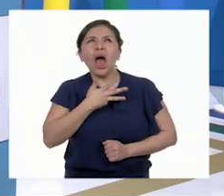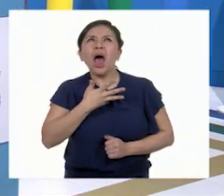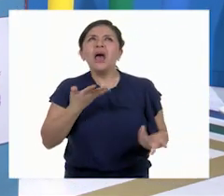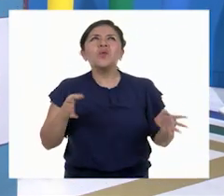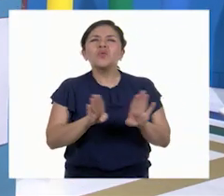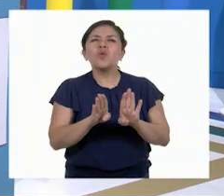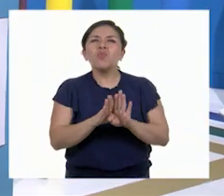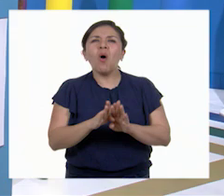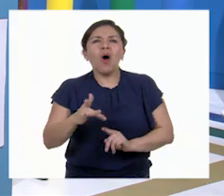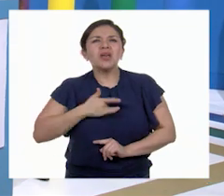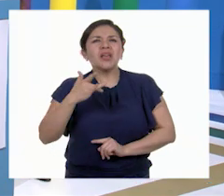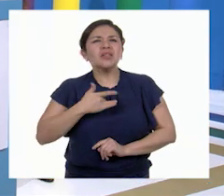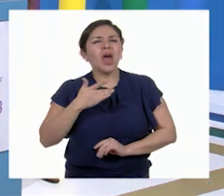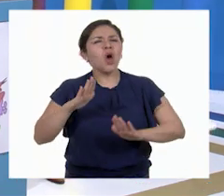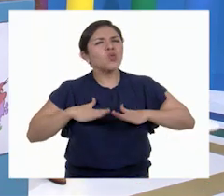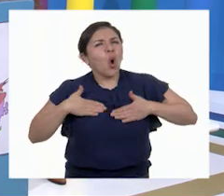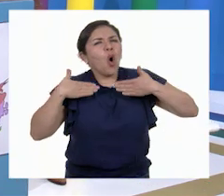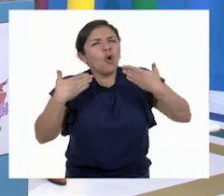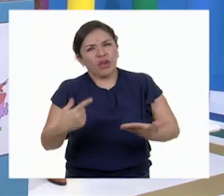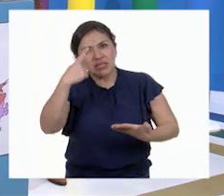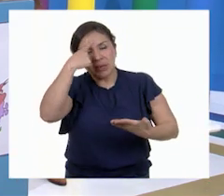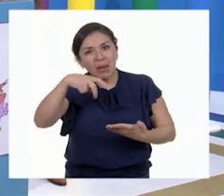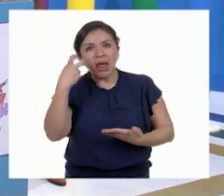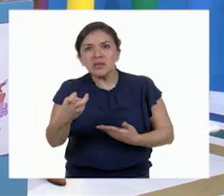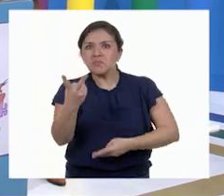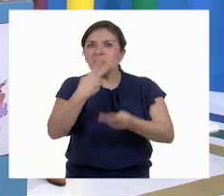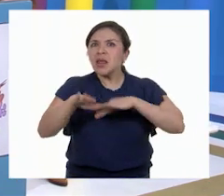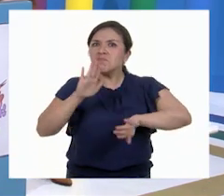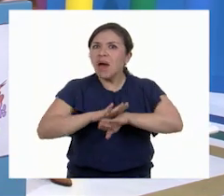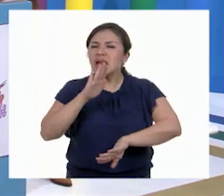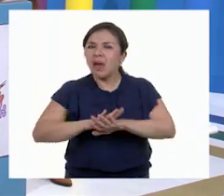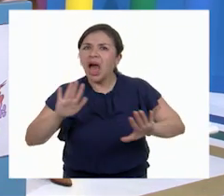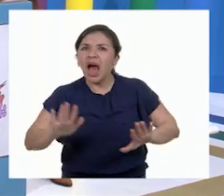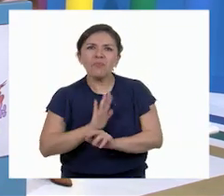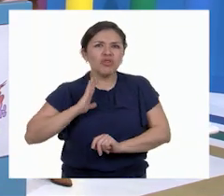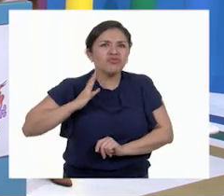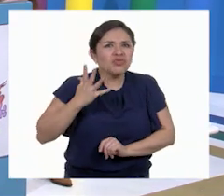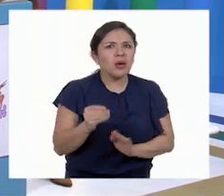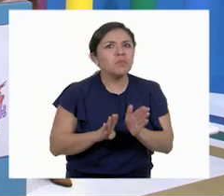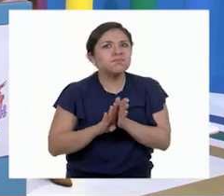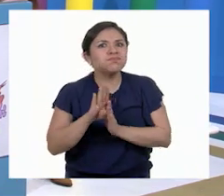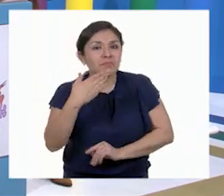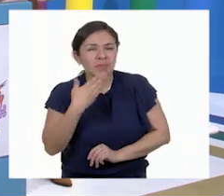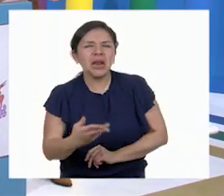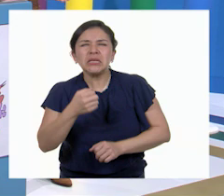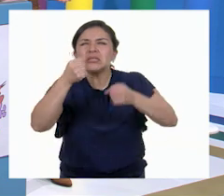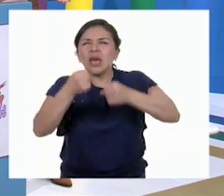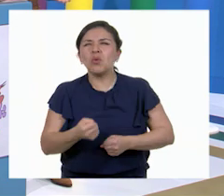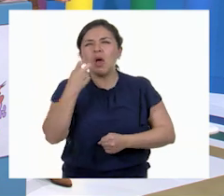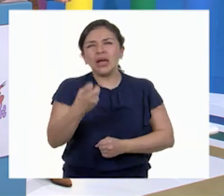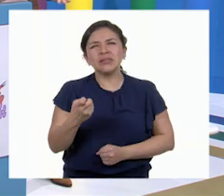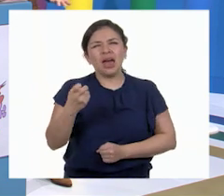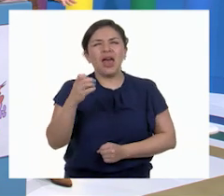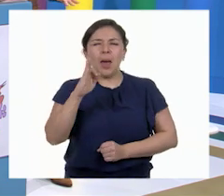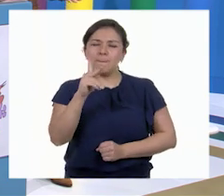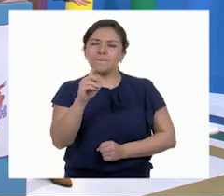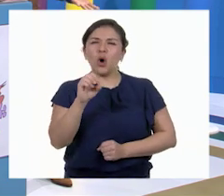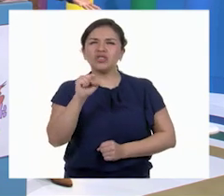un ambiente de gran confianza en el progreso tecnológico. Seguramente el positivismo ayudó a que el porfiriato